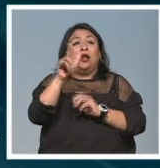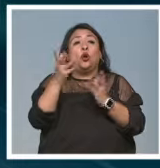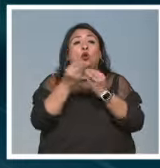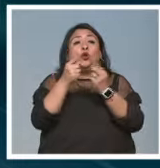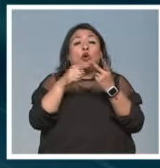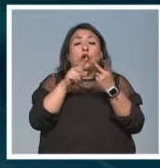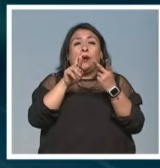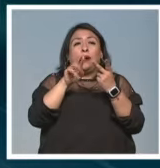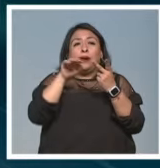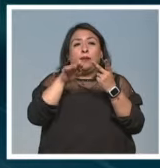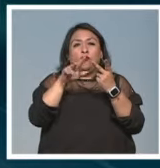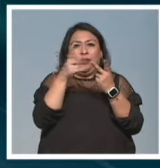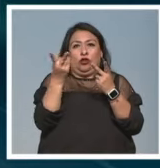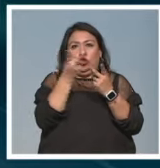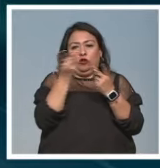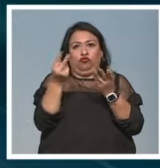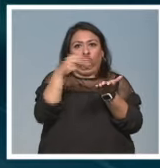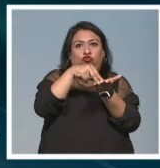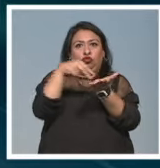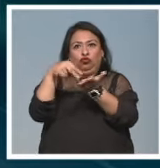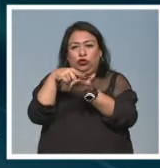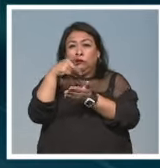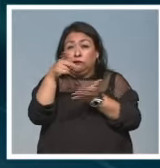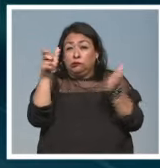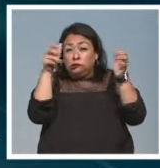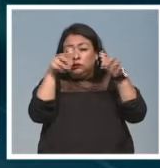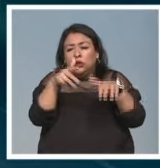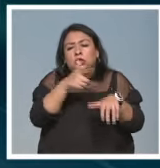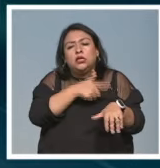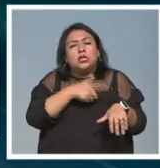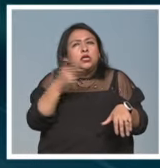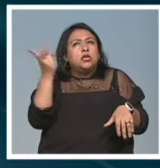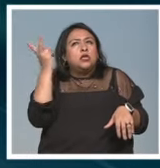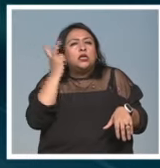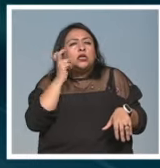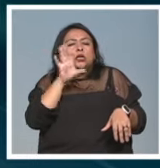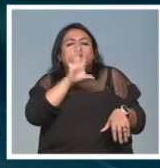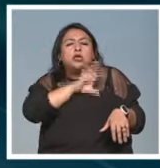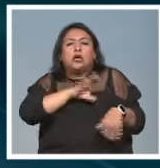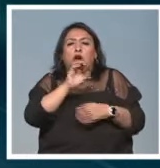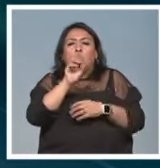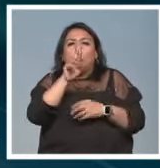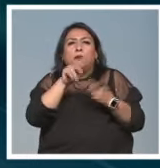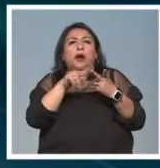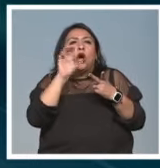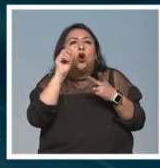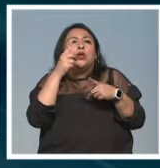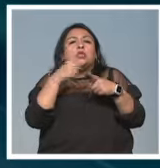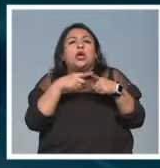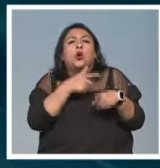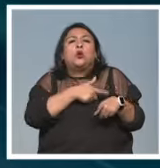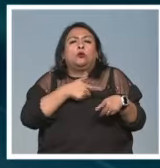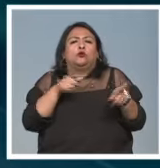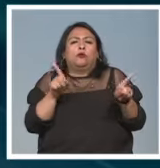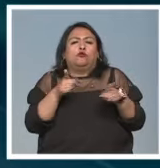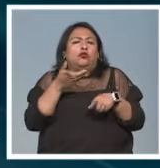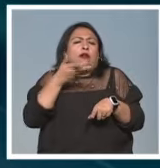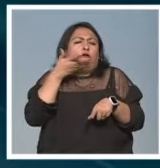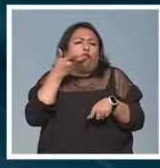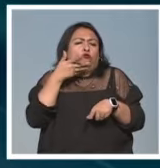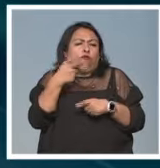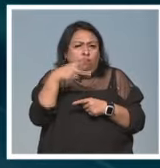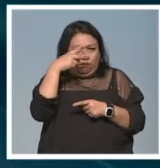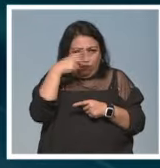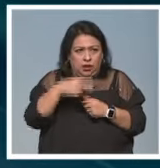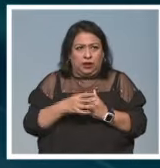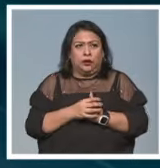tenor Ramón Vargas. Este evento promete ser un deleite tanto para los amantes de la ópera como para quienes disfrutan de la música tradicional